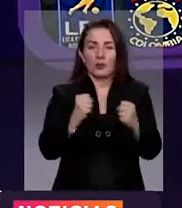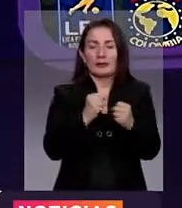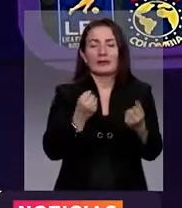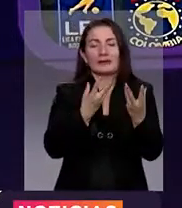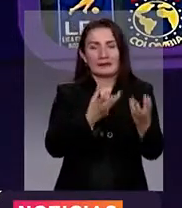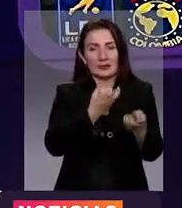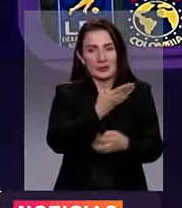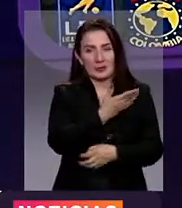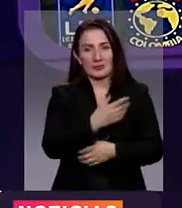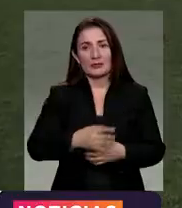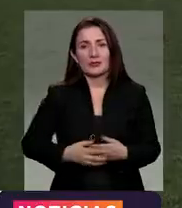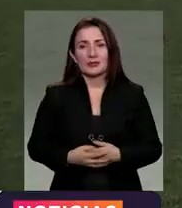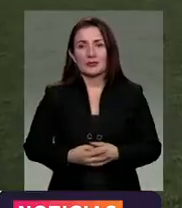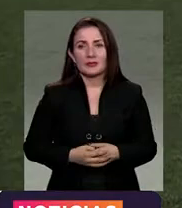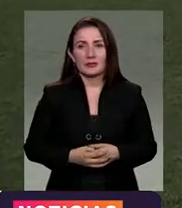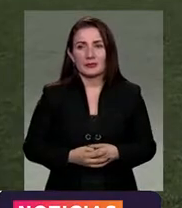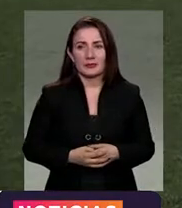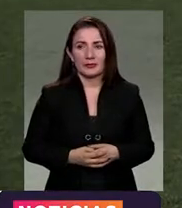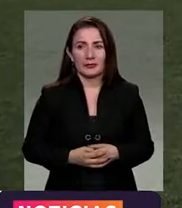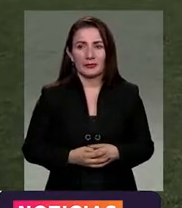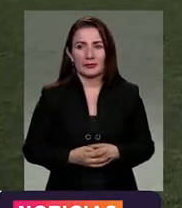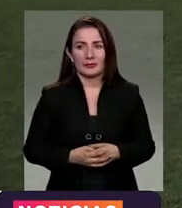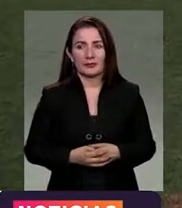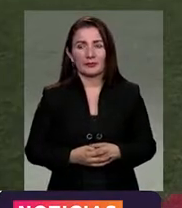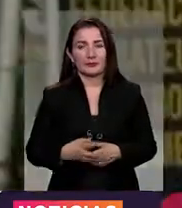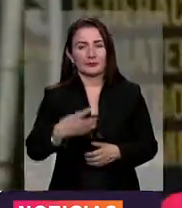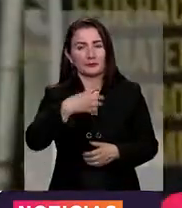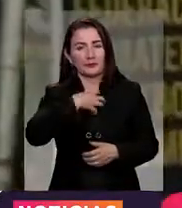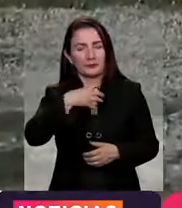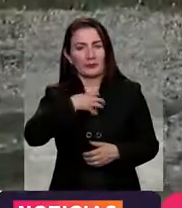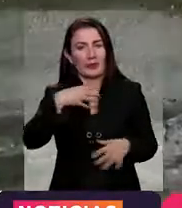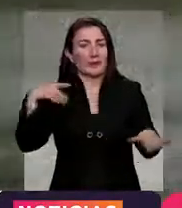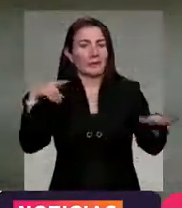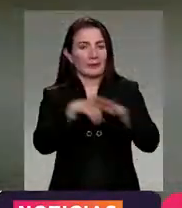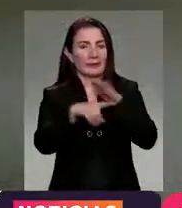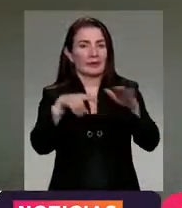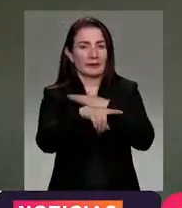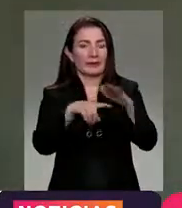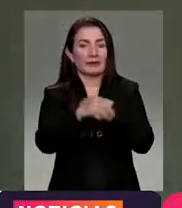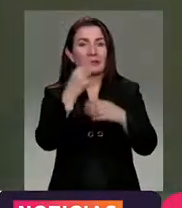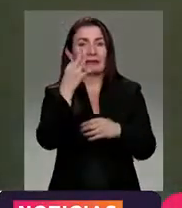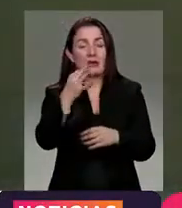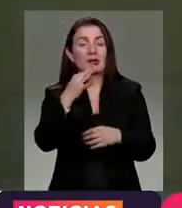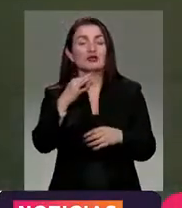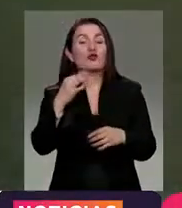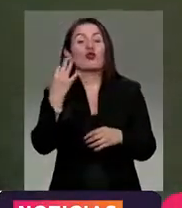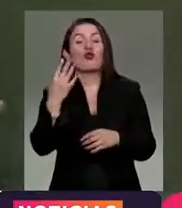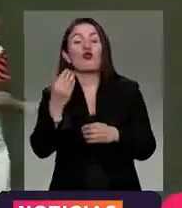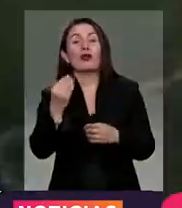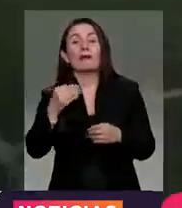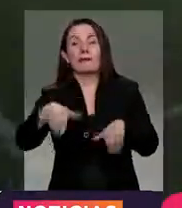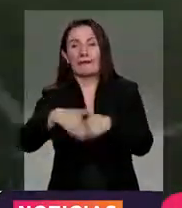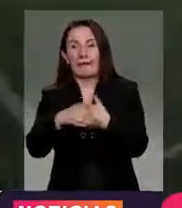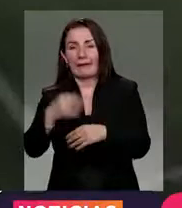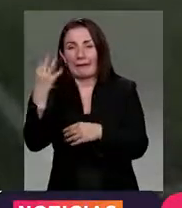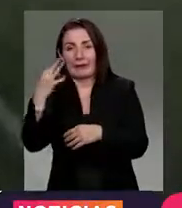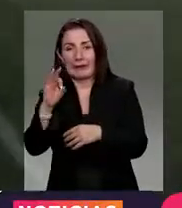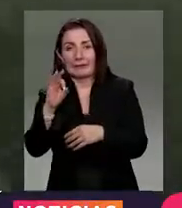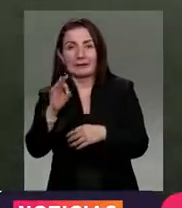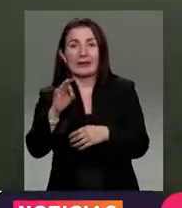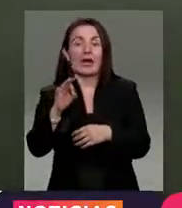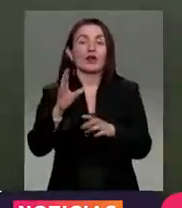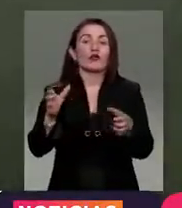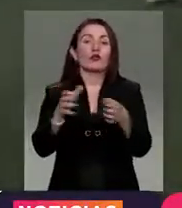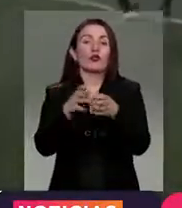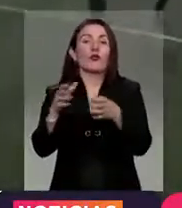de esta disciplina. Con una victoria de 3-2, calle 13, Hall Centro de Eventos se quedó con el título del torneo